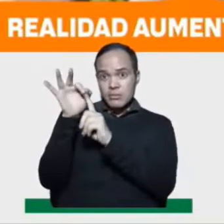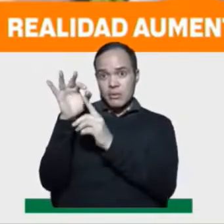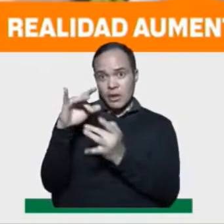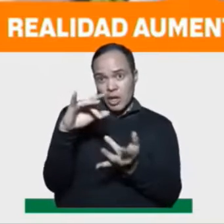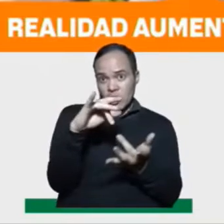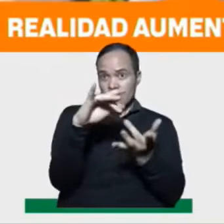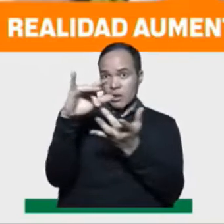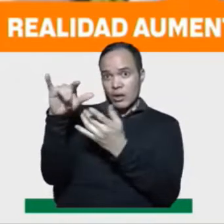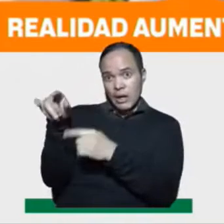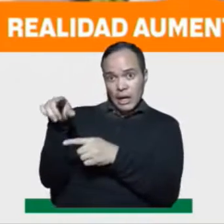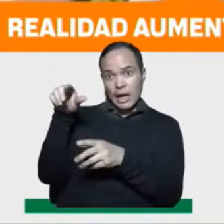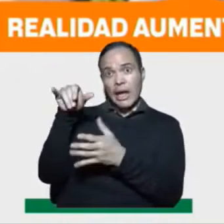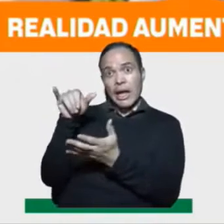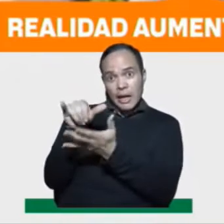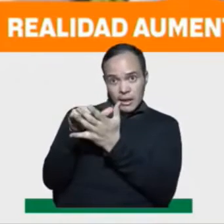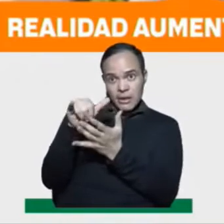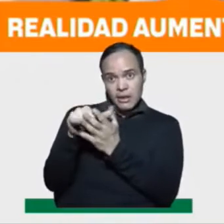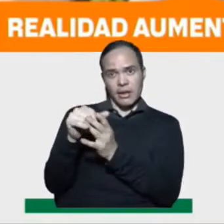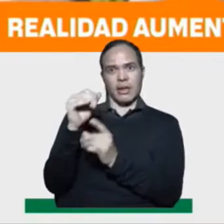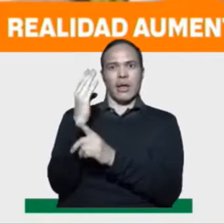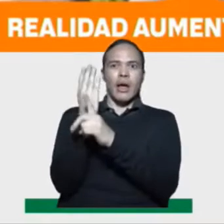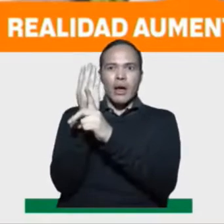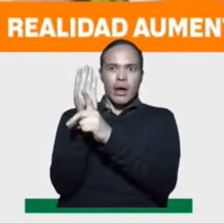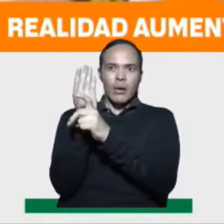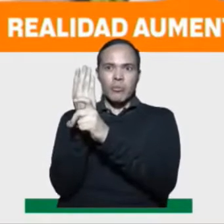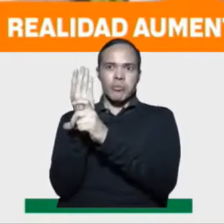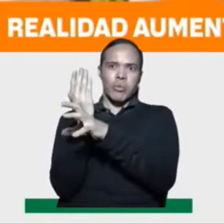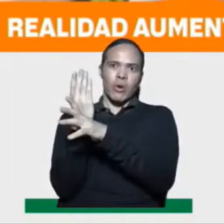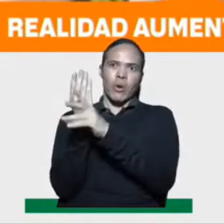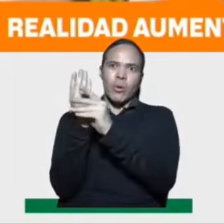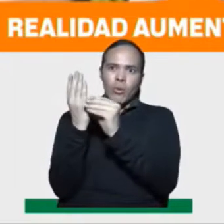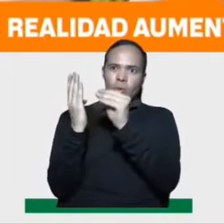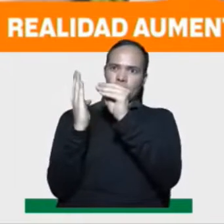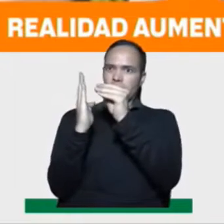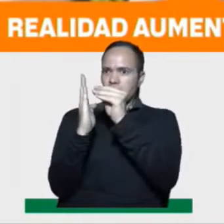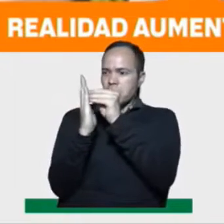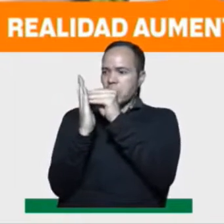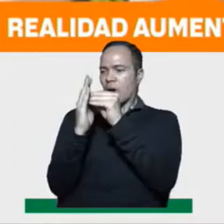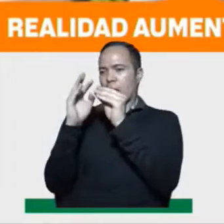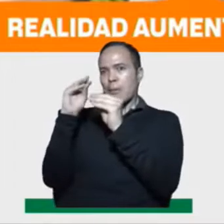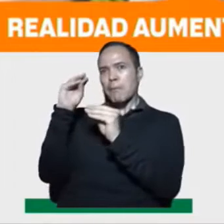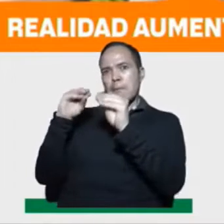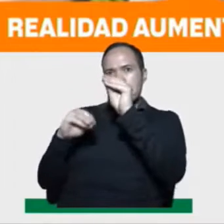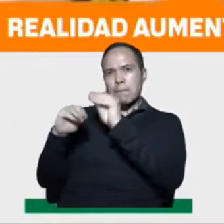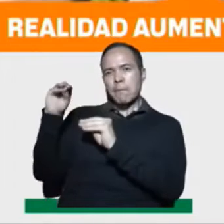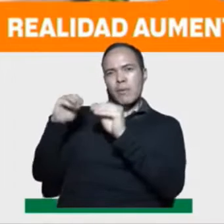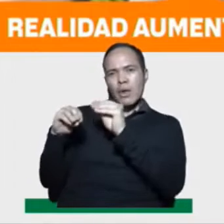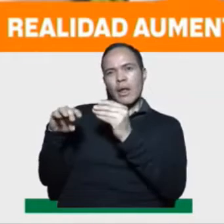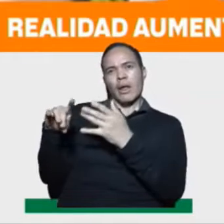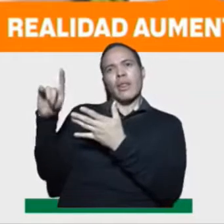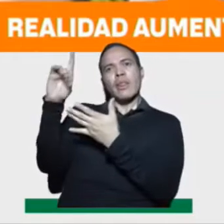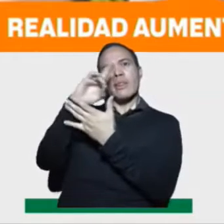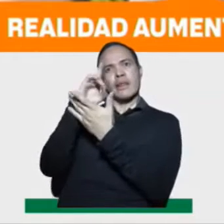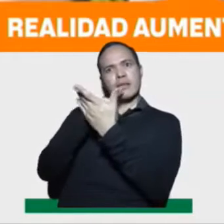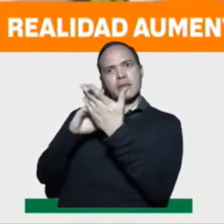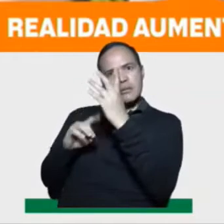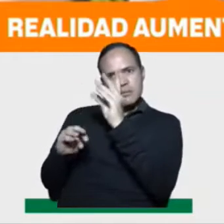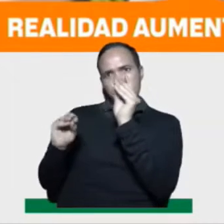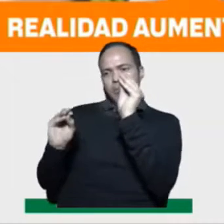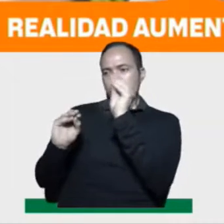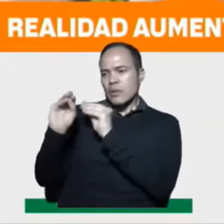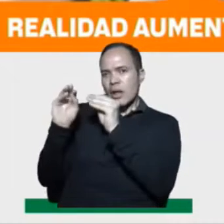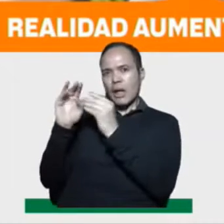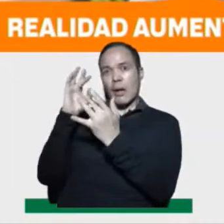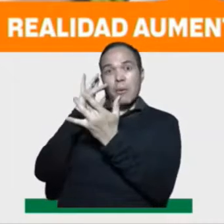en nuestra ciudad. Es un avance que tenemos, es una tecnología que hemos considerado que no es tan compleja ponerla al servicio